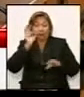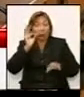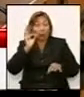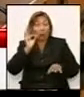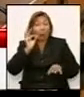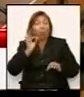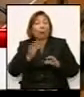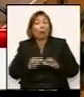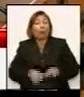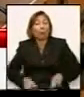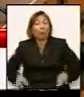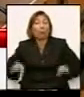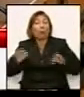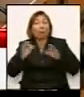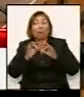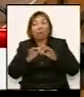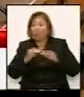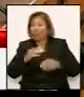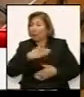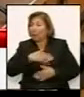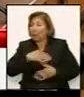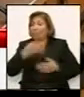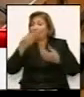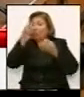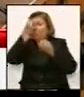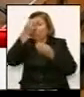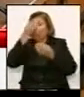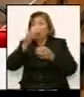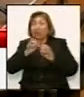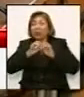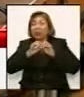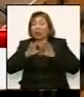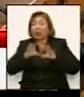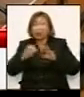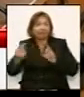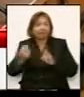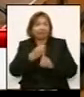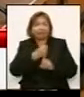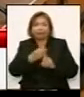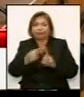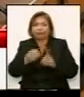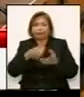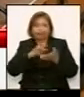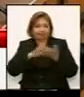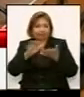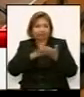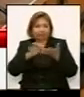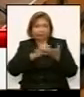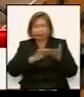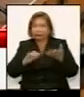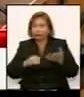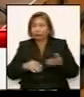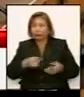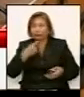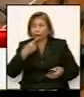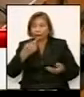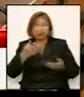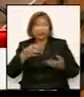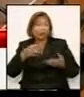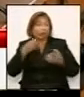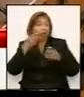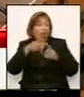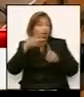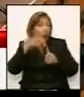el primer hemos pedazo información que queremos dejar en claro que la violencia es más que eso la ocasión virtual acoso virtual